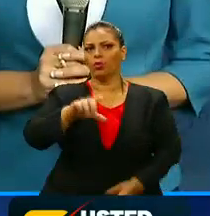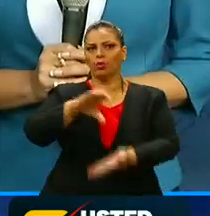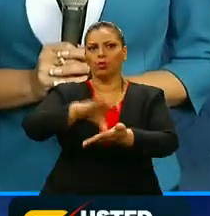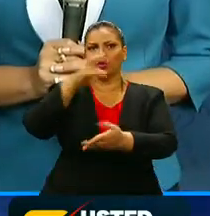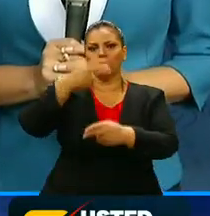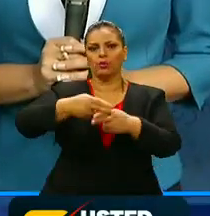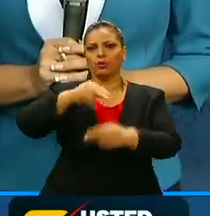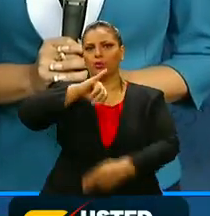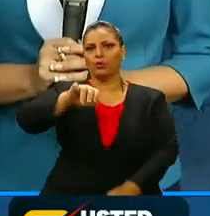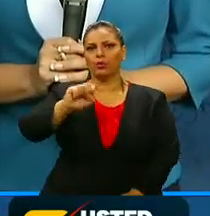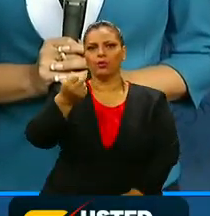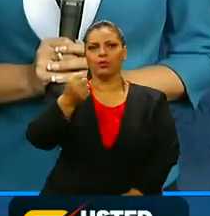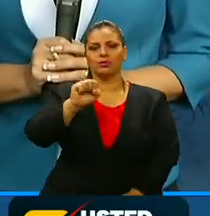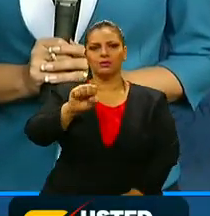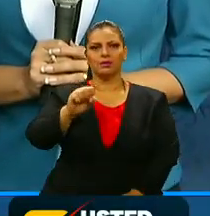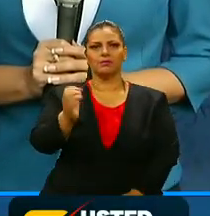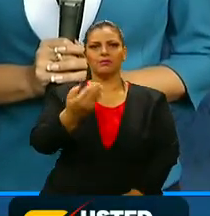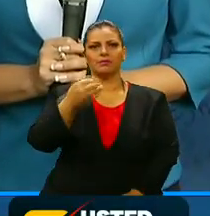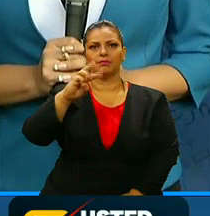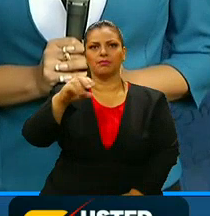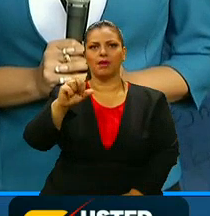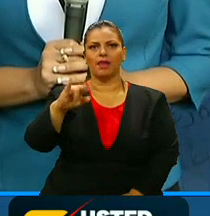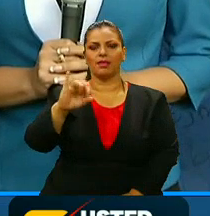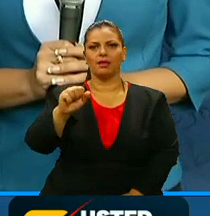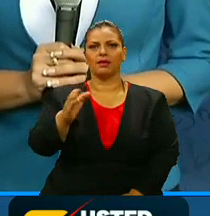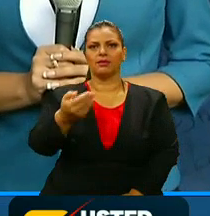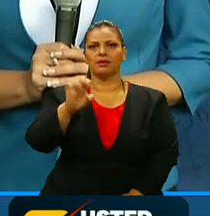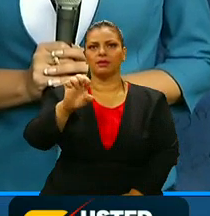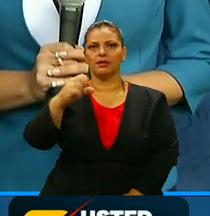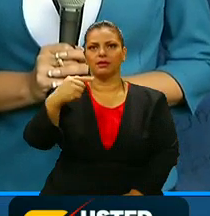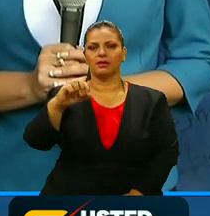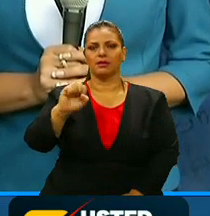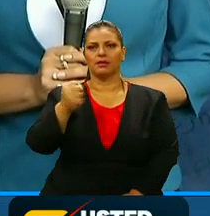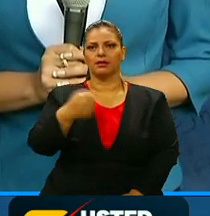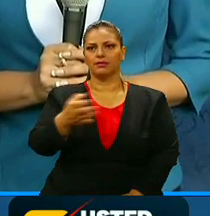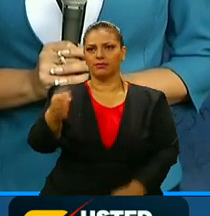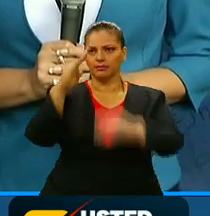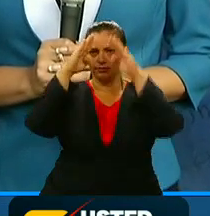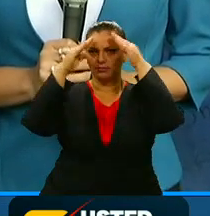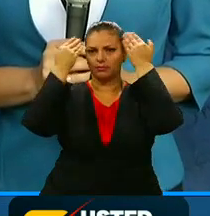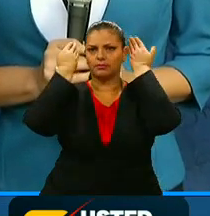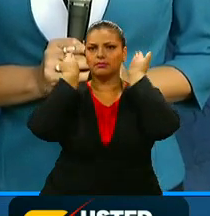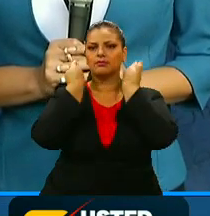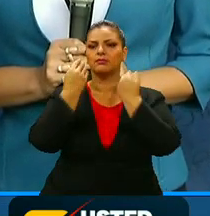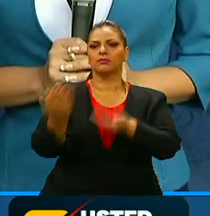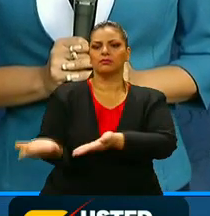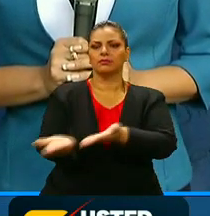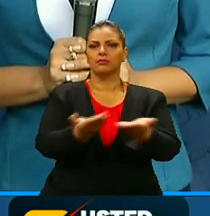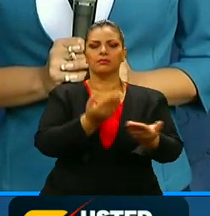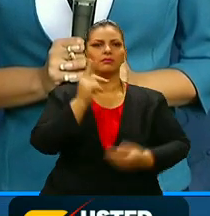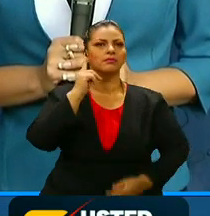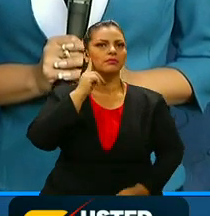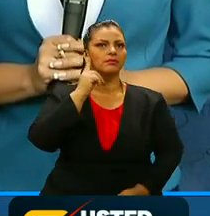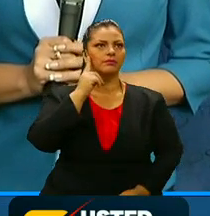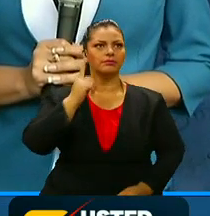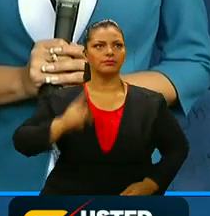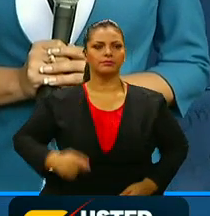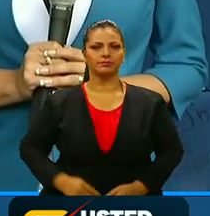hayan presentado hasta este momento en ese lugar. Roselena, adelante, te escuchamos.